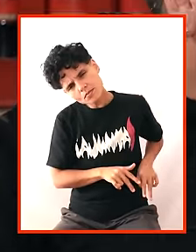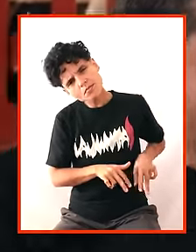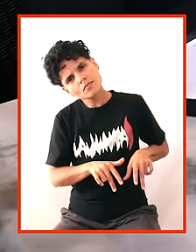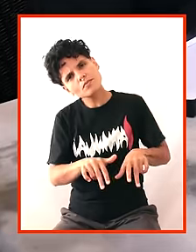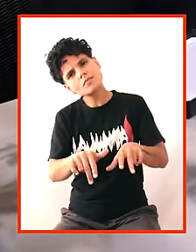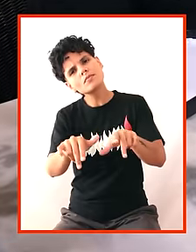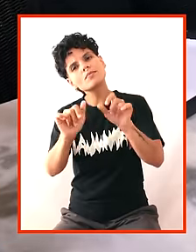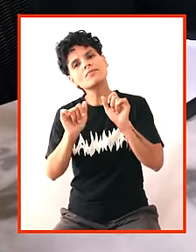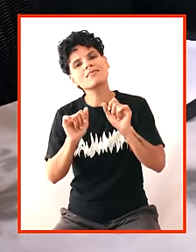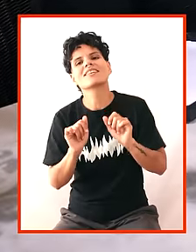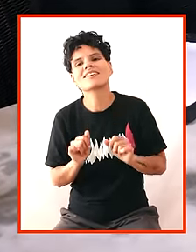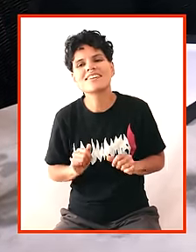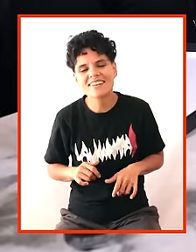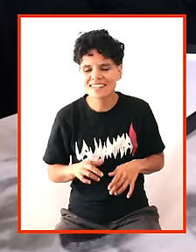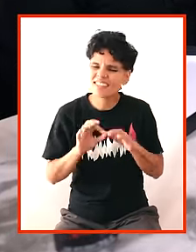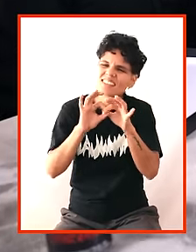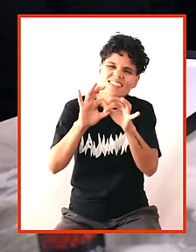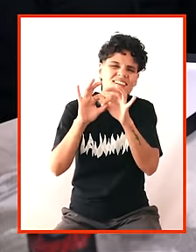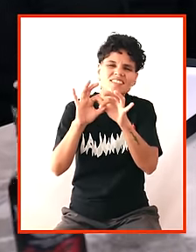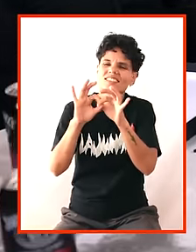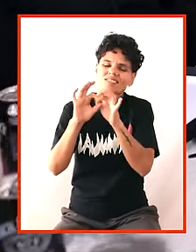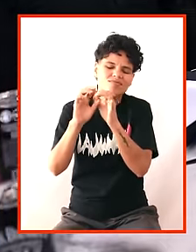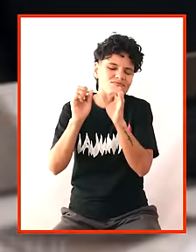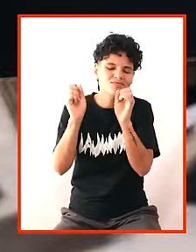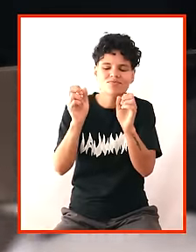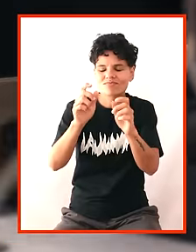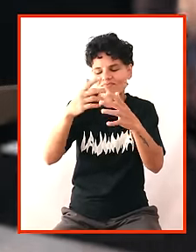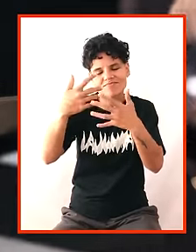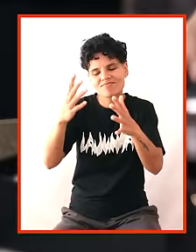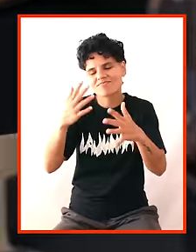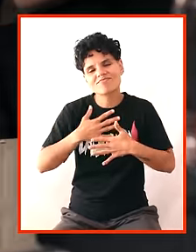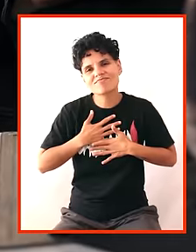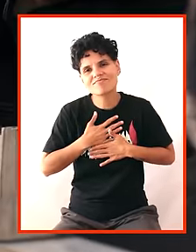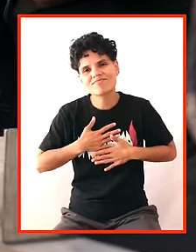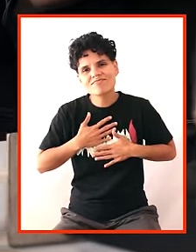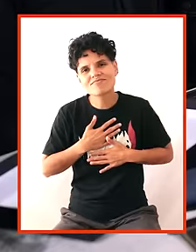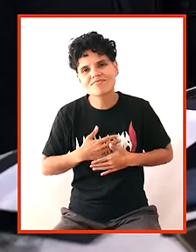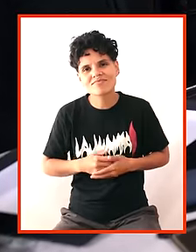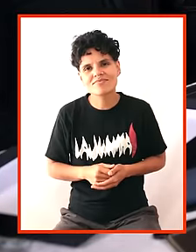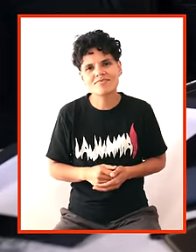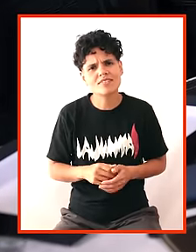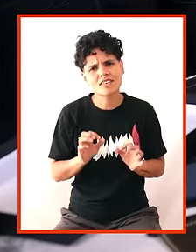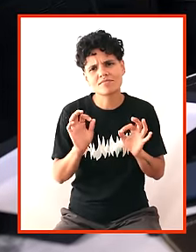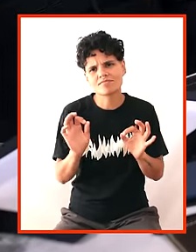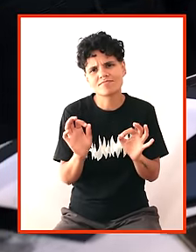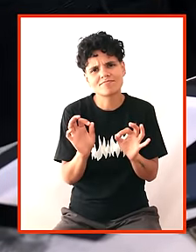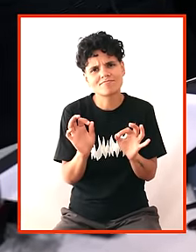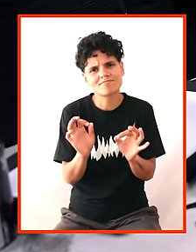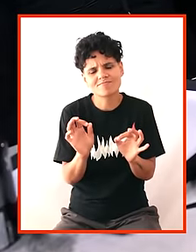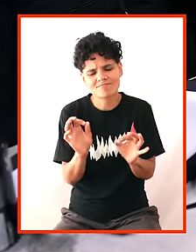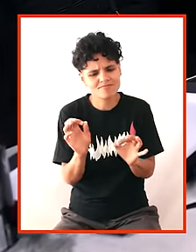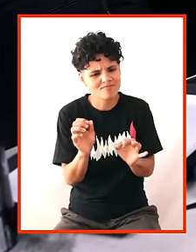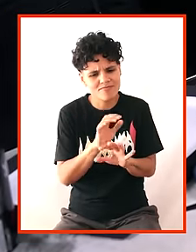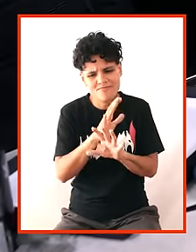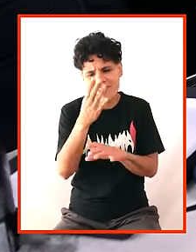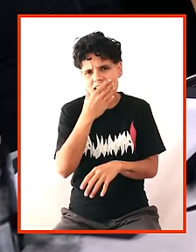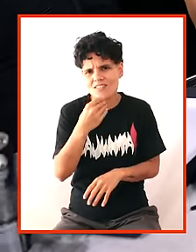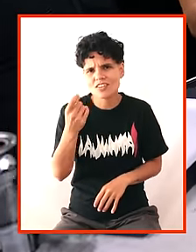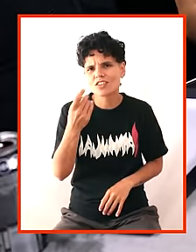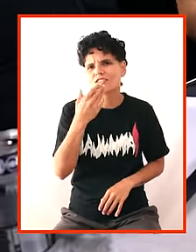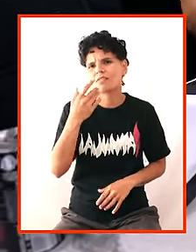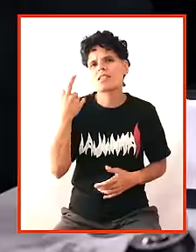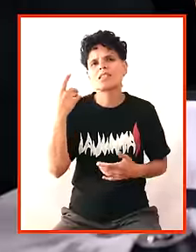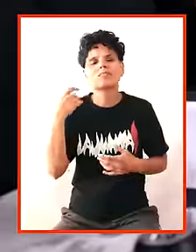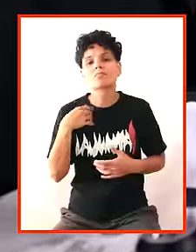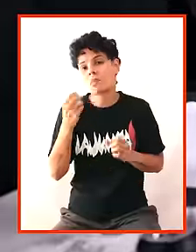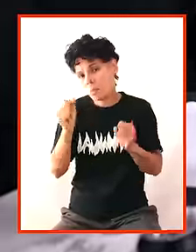muchas gracias. Ahí. Se pasaron, chiquillos. ¿Te toca? Sí, a usted le toca. Está increíble. Está buena, ¿no? Sí, sí. Mortal. Ahí, de pijama algún día. No. No,